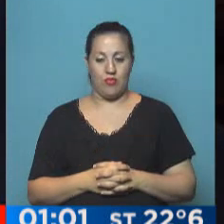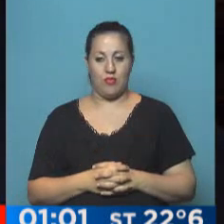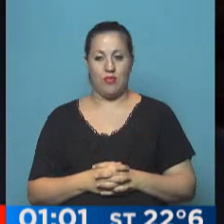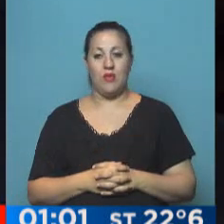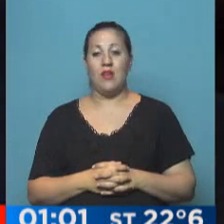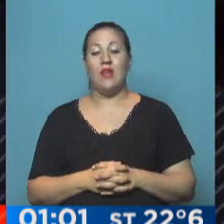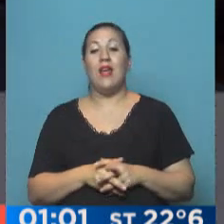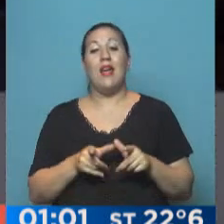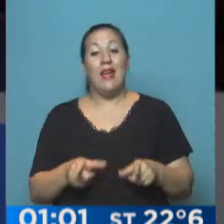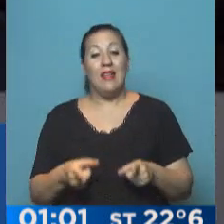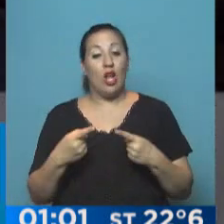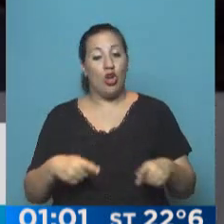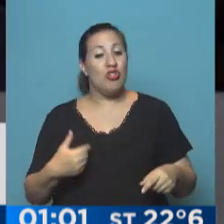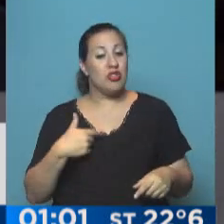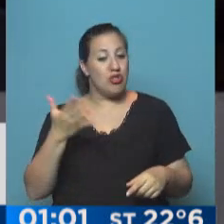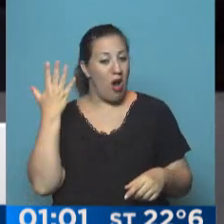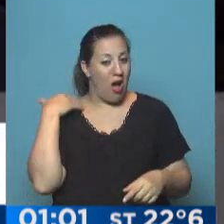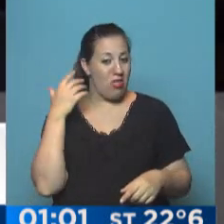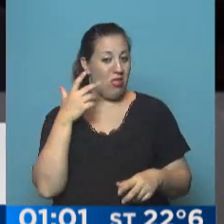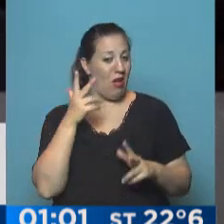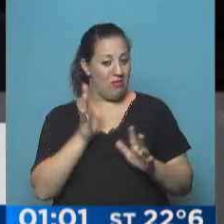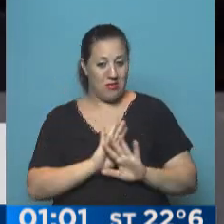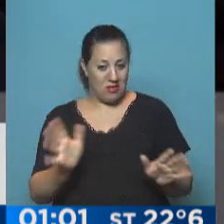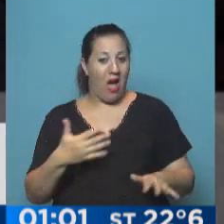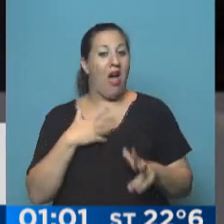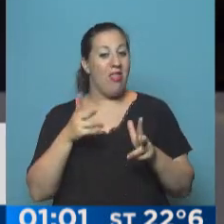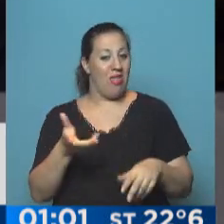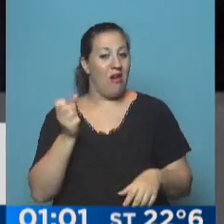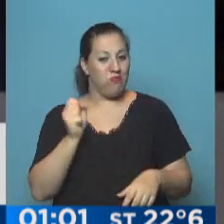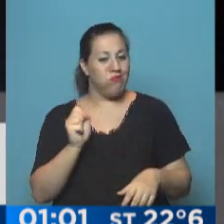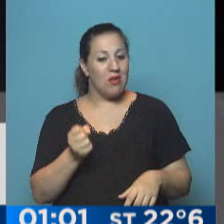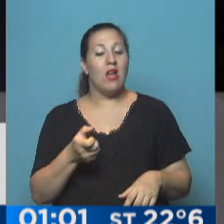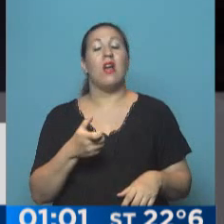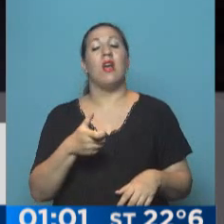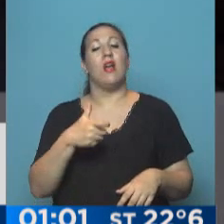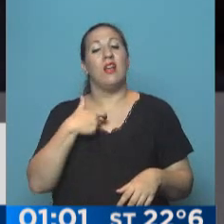Estos episodios, yo lo dije antes, no lo dije hoy, a mí me provocaron tristeza.